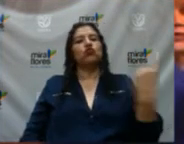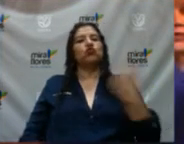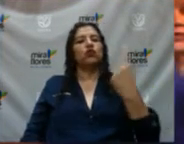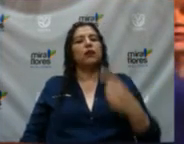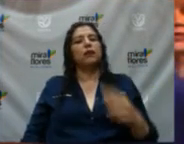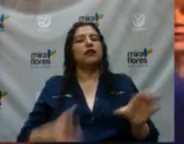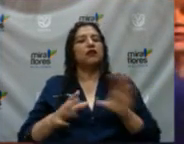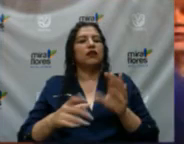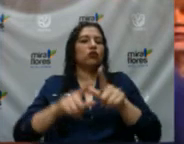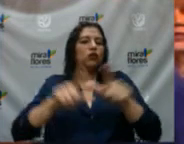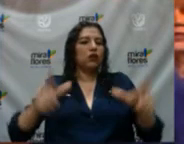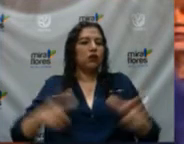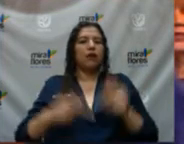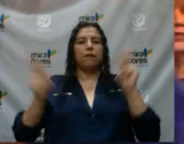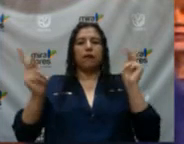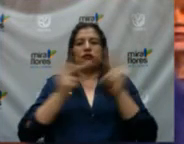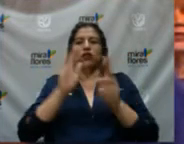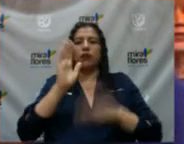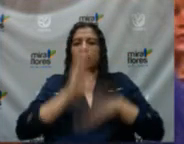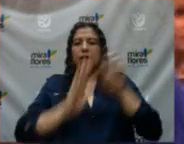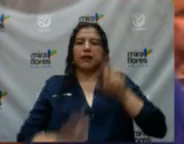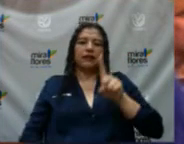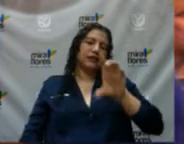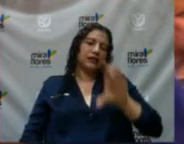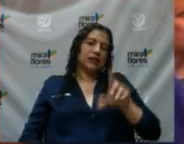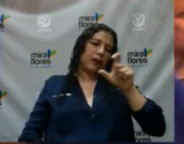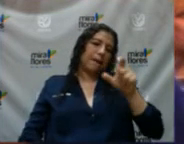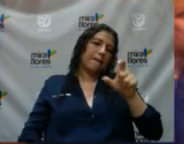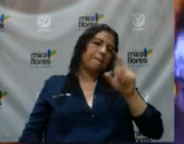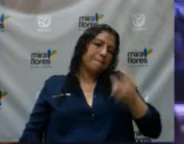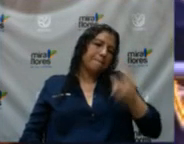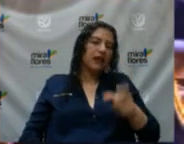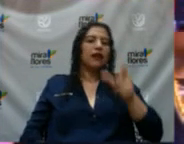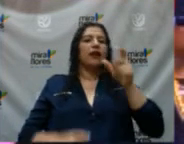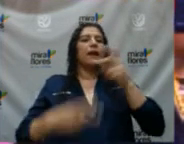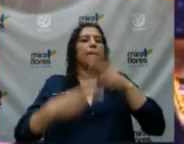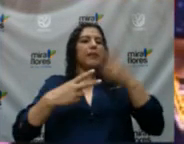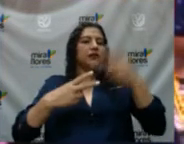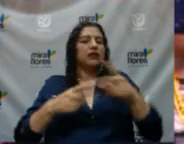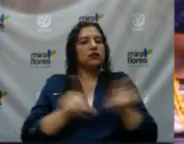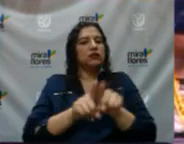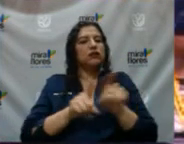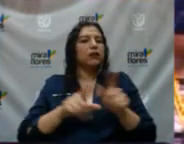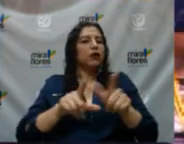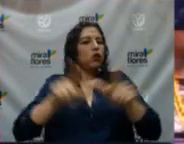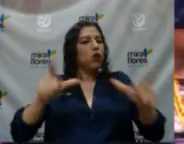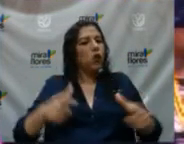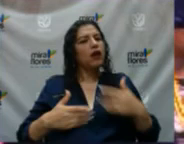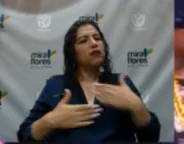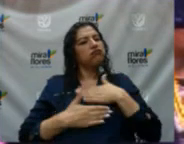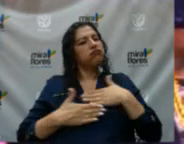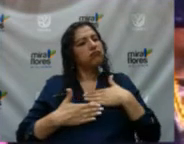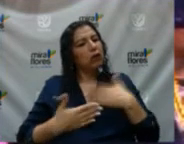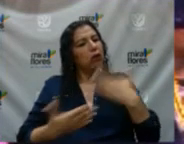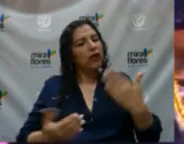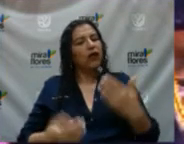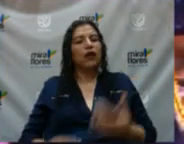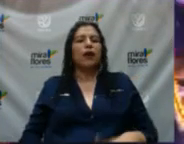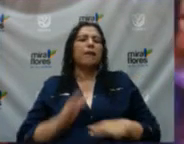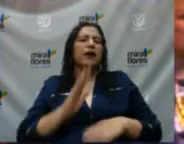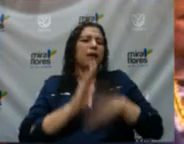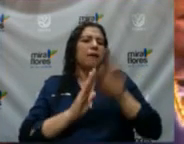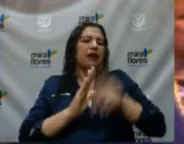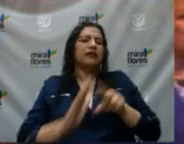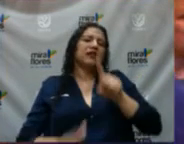convertido en el lugar perfecto para más de 100.000 vecinos, sino también resulta un lugar acogedor para las más